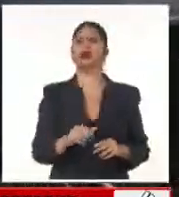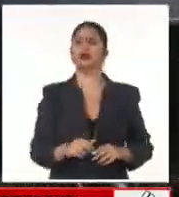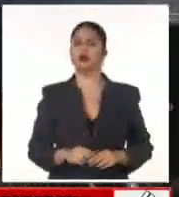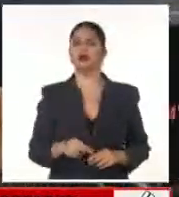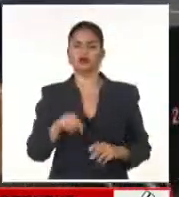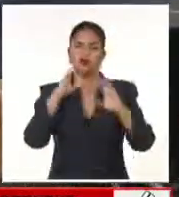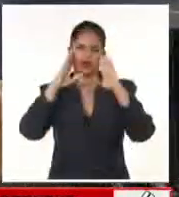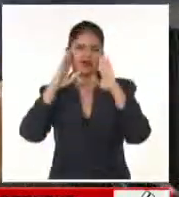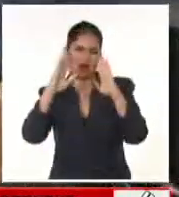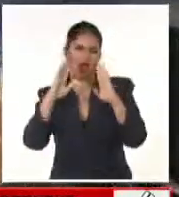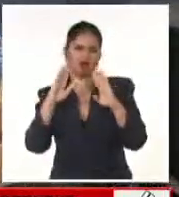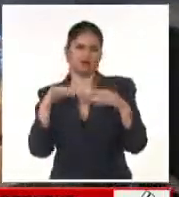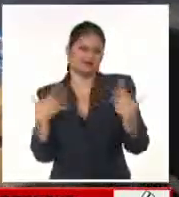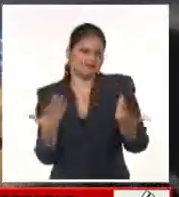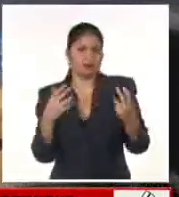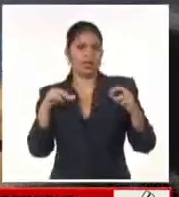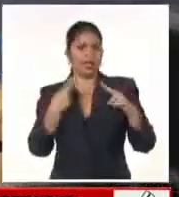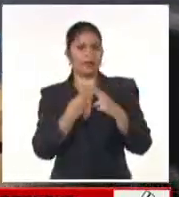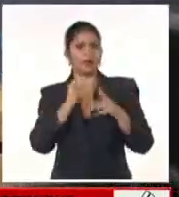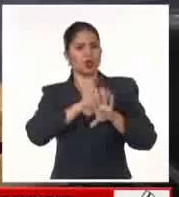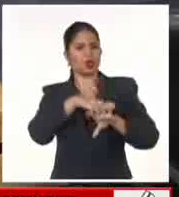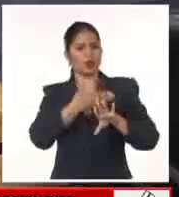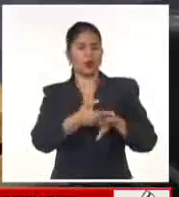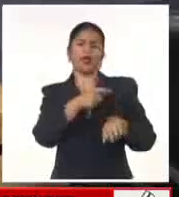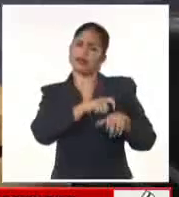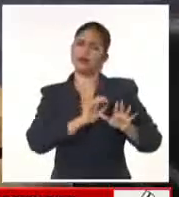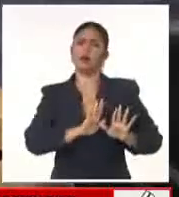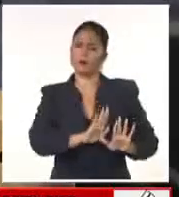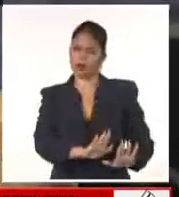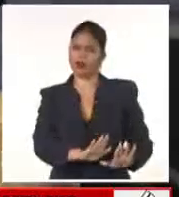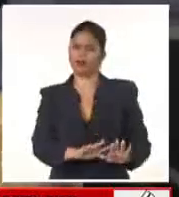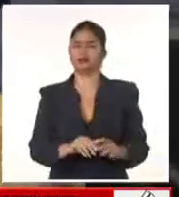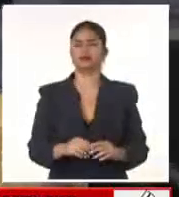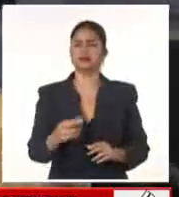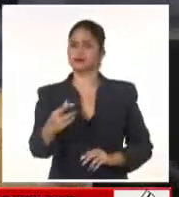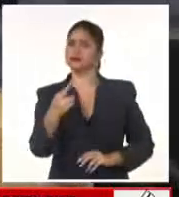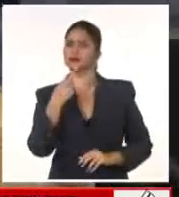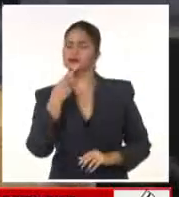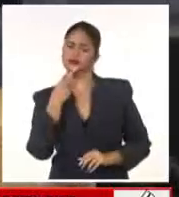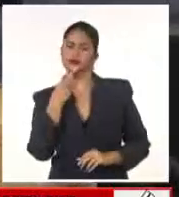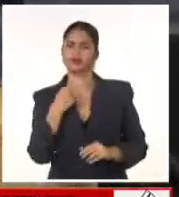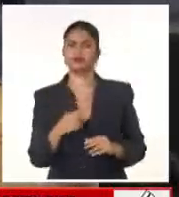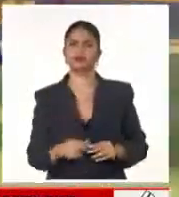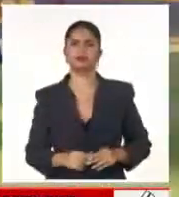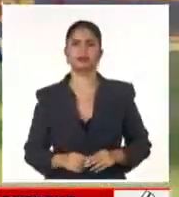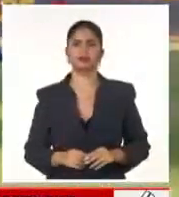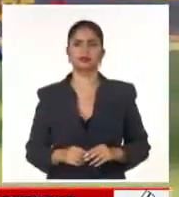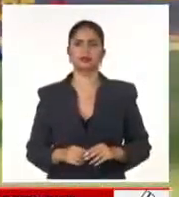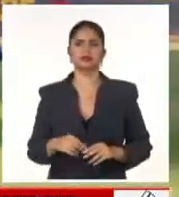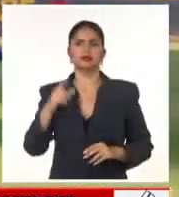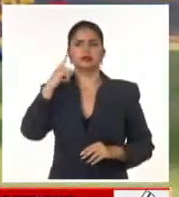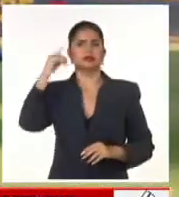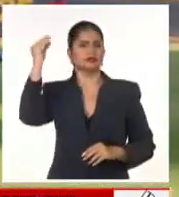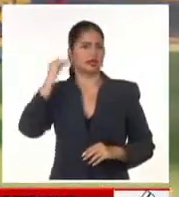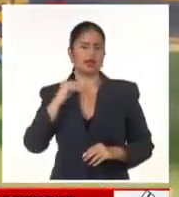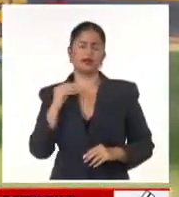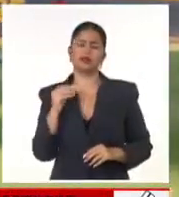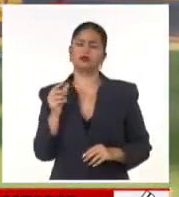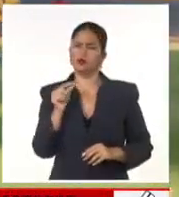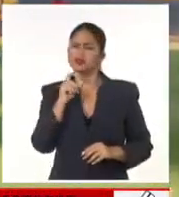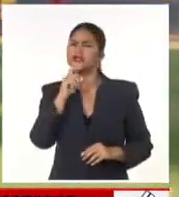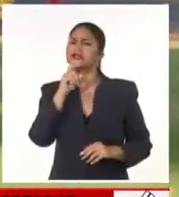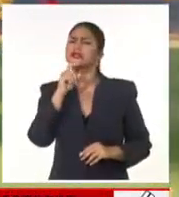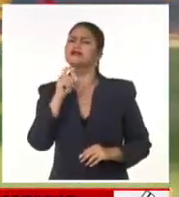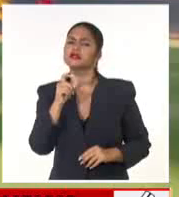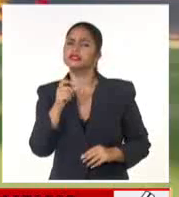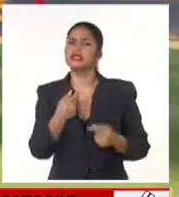en un evento como este después de una campaña tan exigente? Sí, es un poco. Usted sabe, un poco como que brusco, pero nada, uno